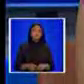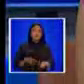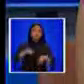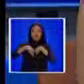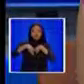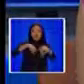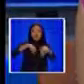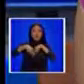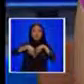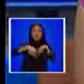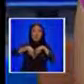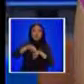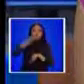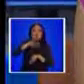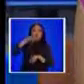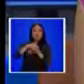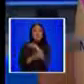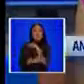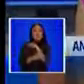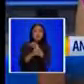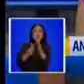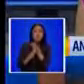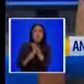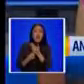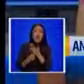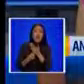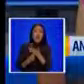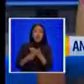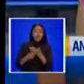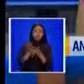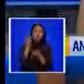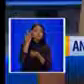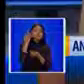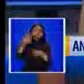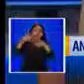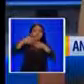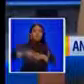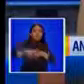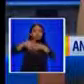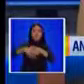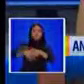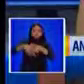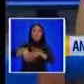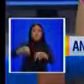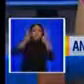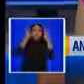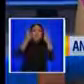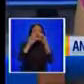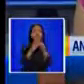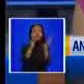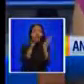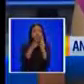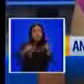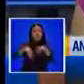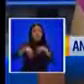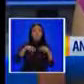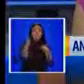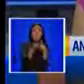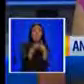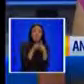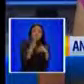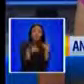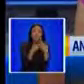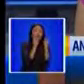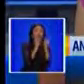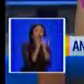Transportistas del país analizan una posible movilización por las reformas a la ley de tránsito. Anuncian que antes agotarán todas las vías de